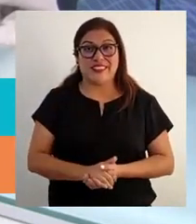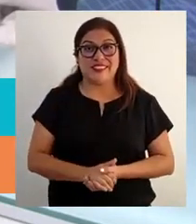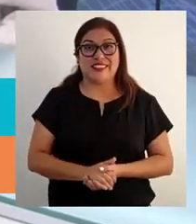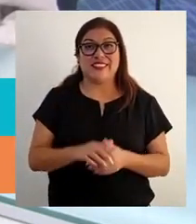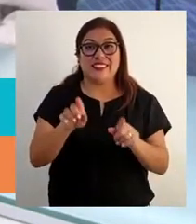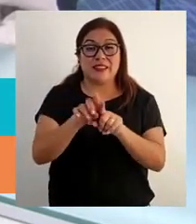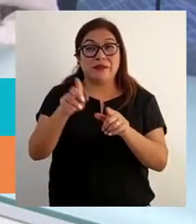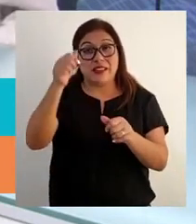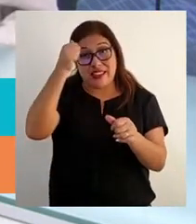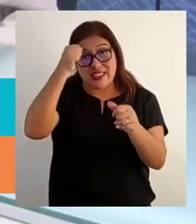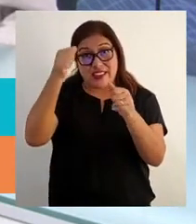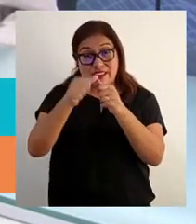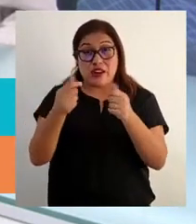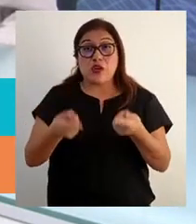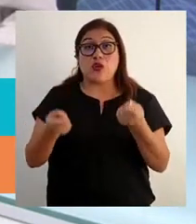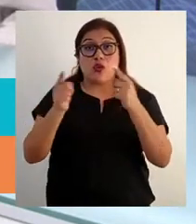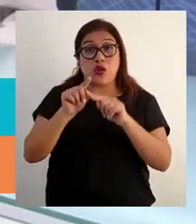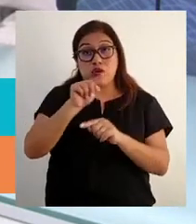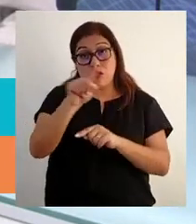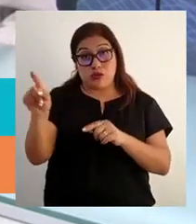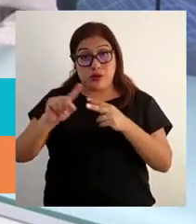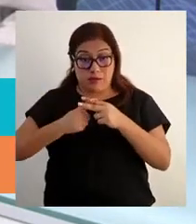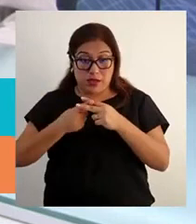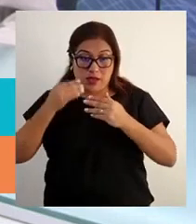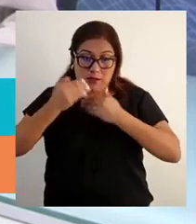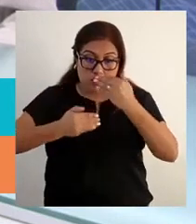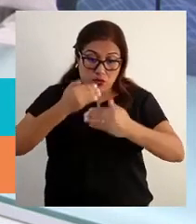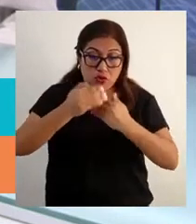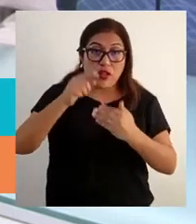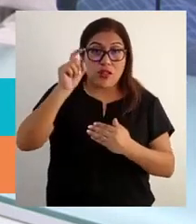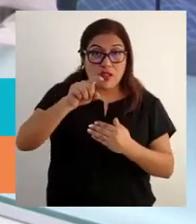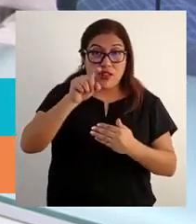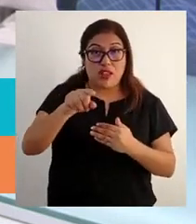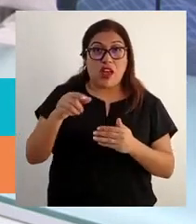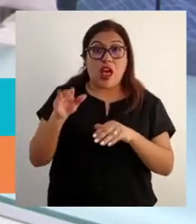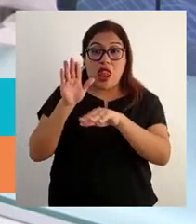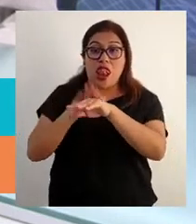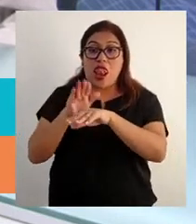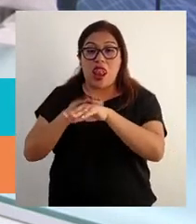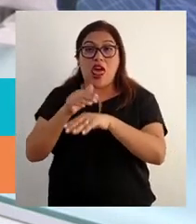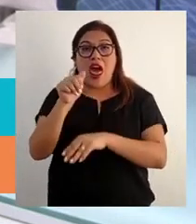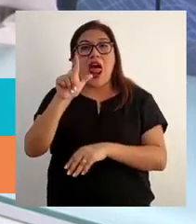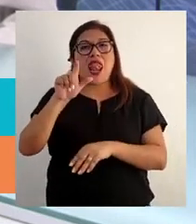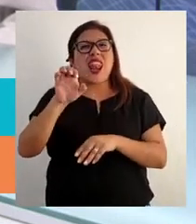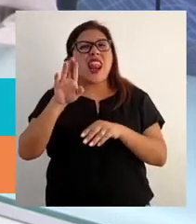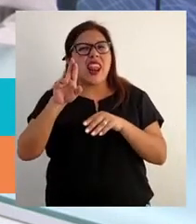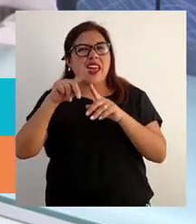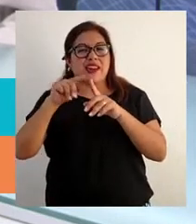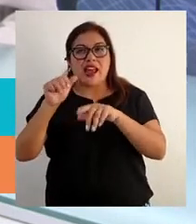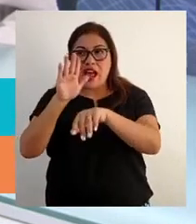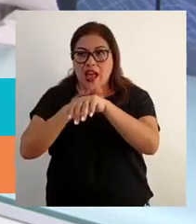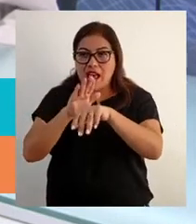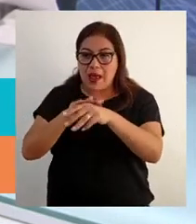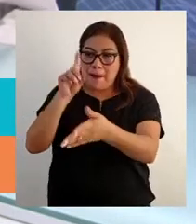que cuando inicien los procesos tienen que marcar pues la alerta para que su atención sea